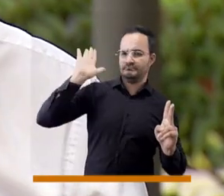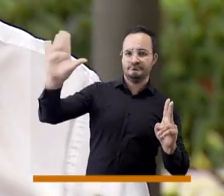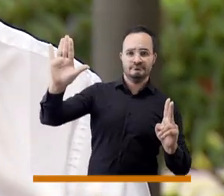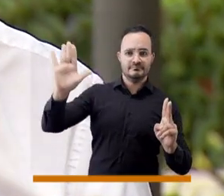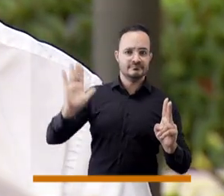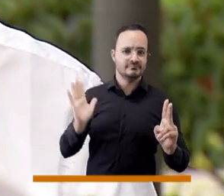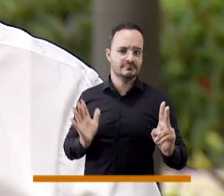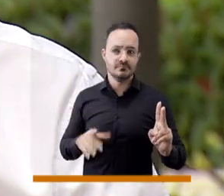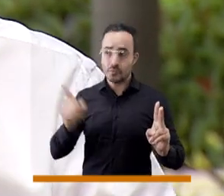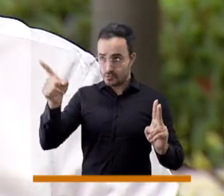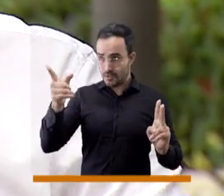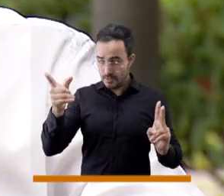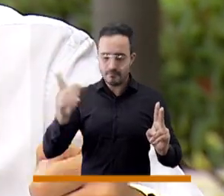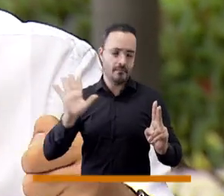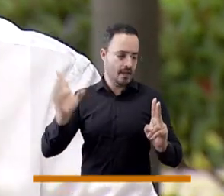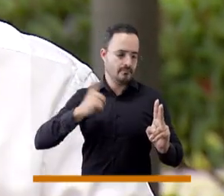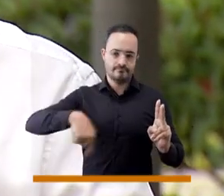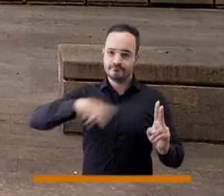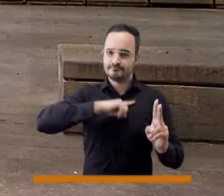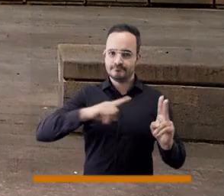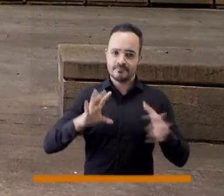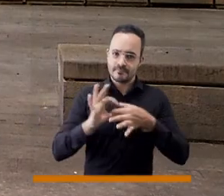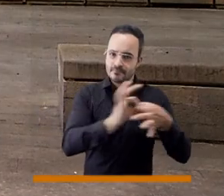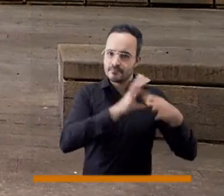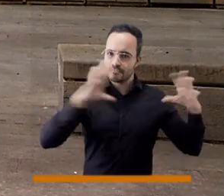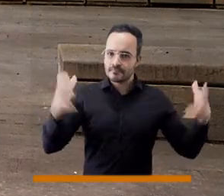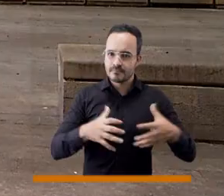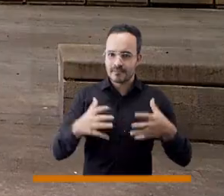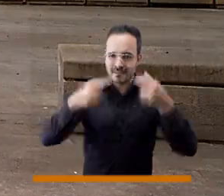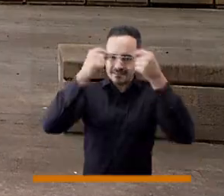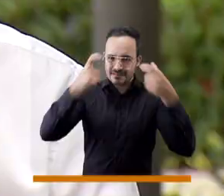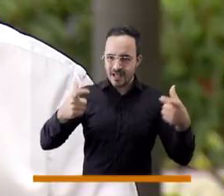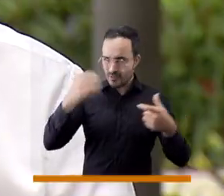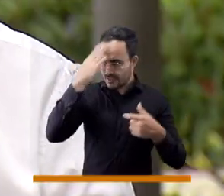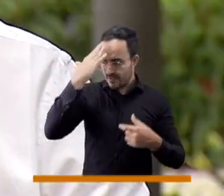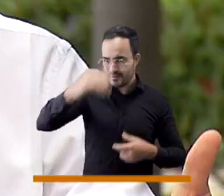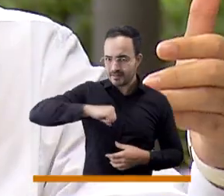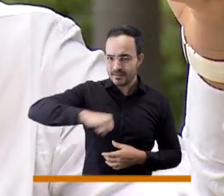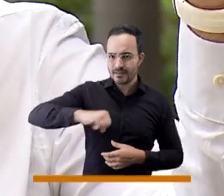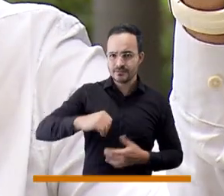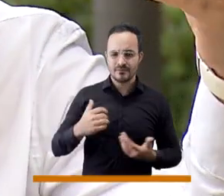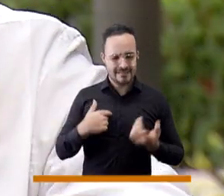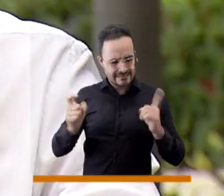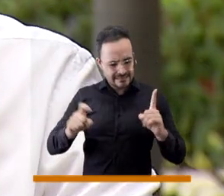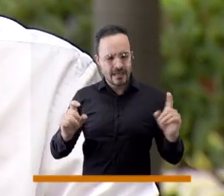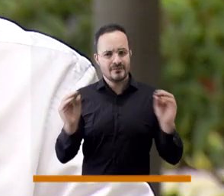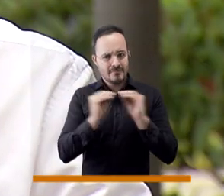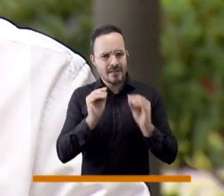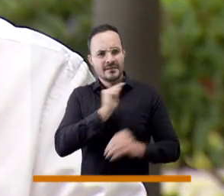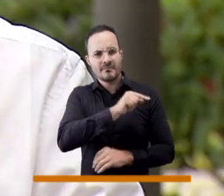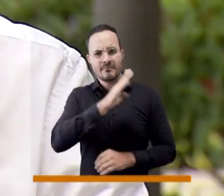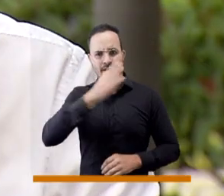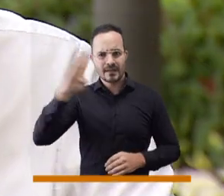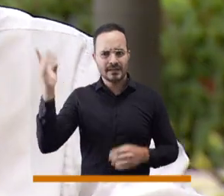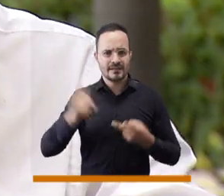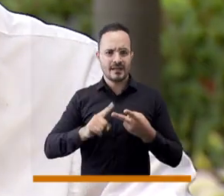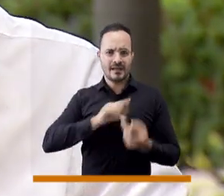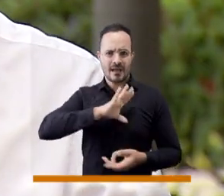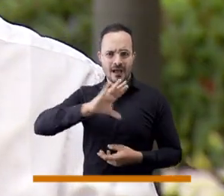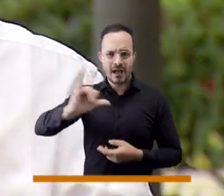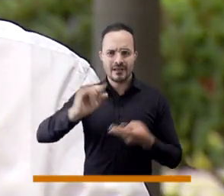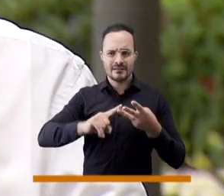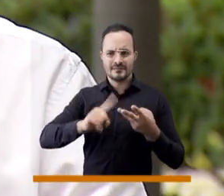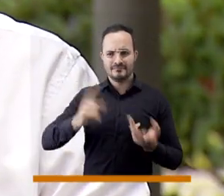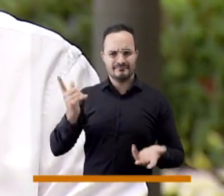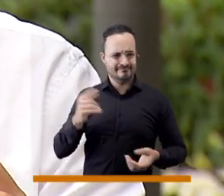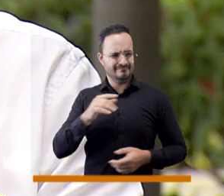aquí trabajamos en conjunto, pero respete la democracia, respete el Estado de Derecho, y necesitamos un alcalde de Barranquilla, uno de Cali, un